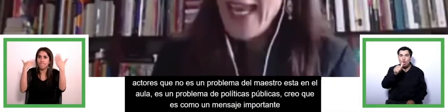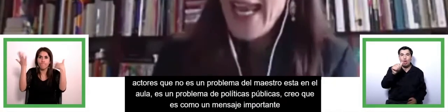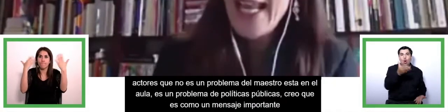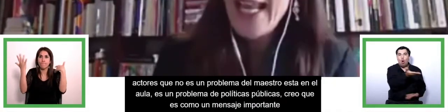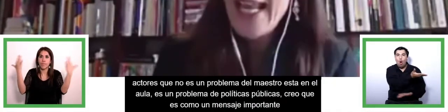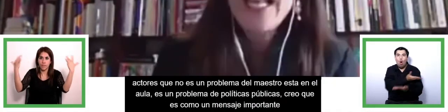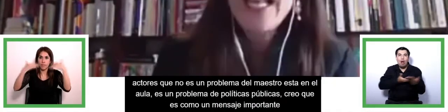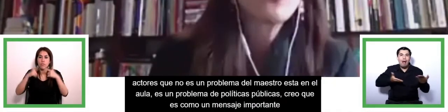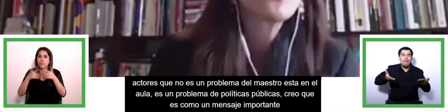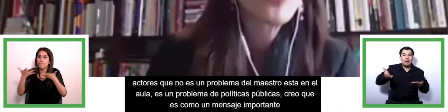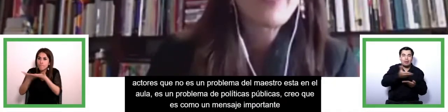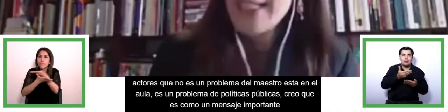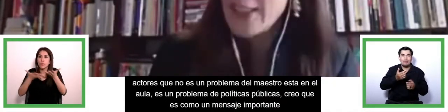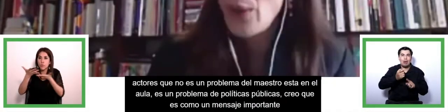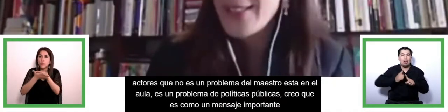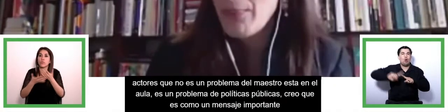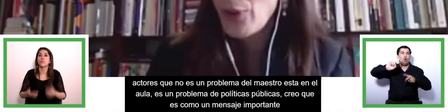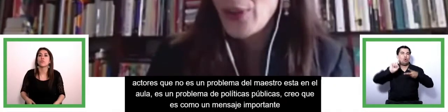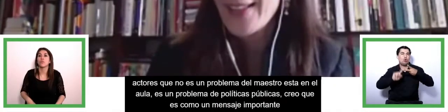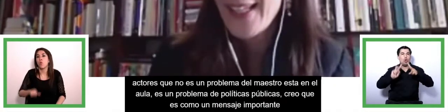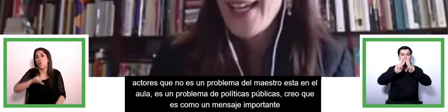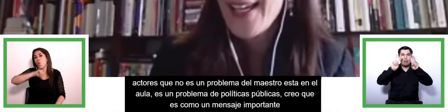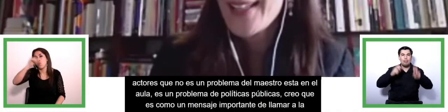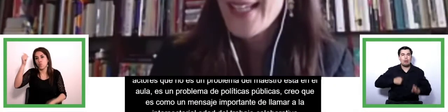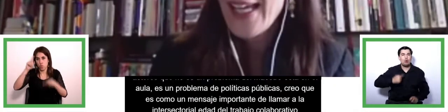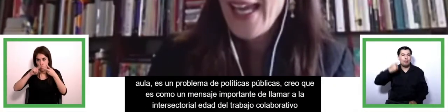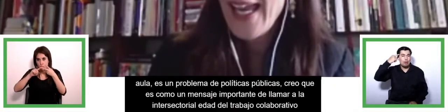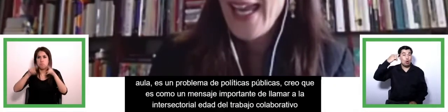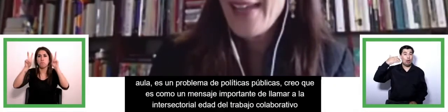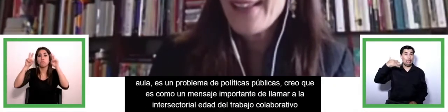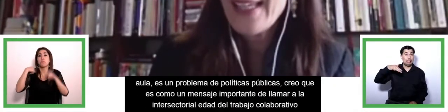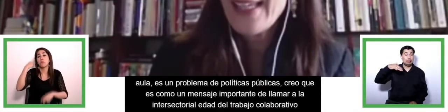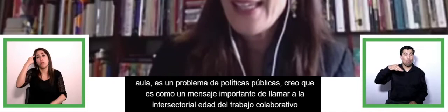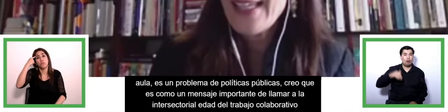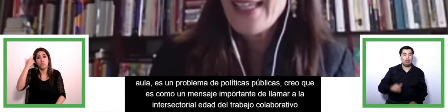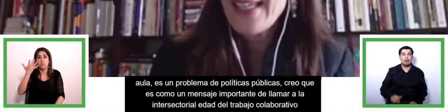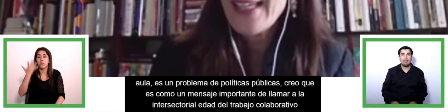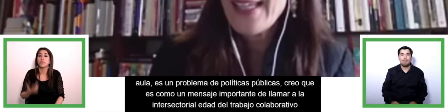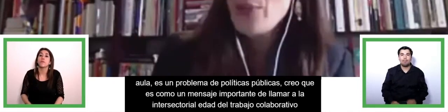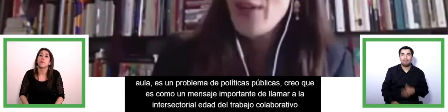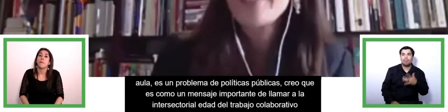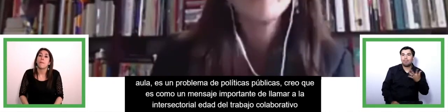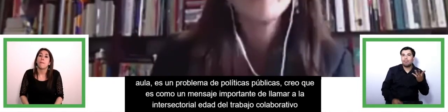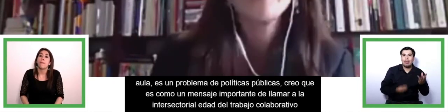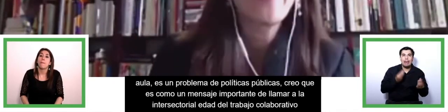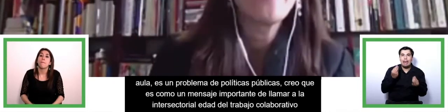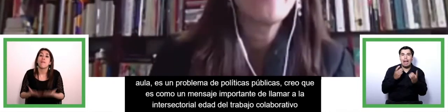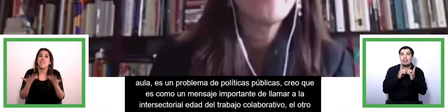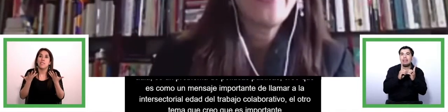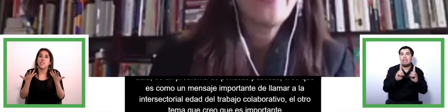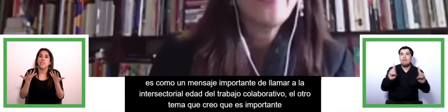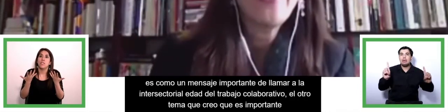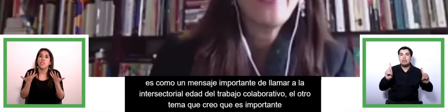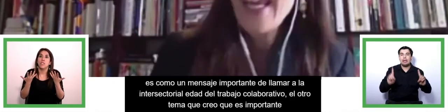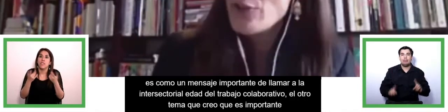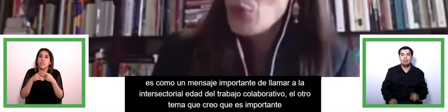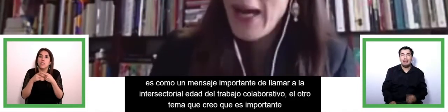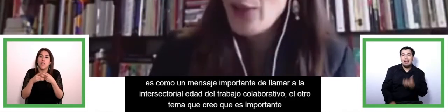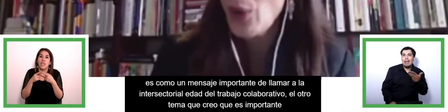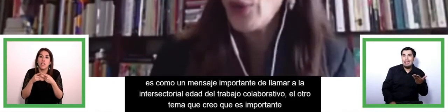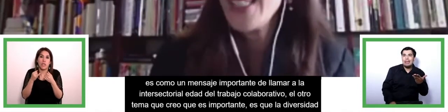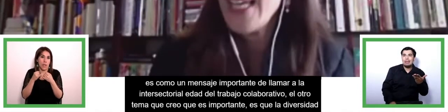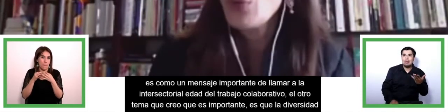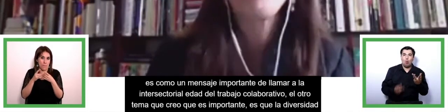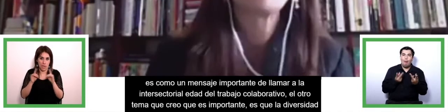colaborativo. El otro tema que creo que es importante es que la diversidad es